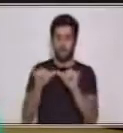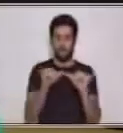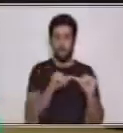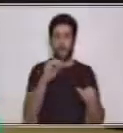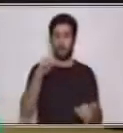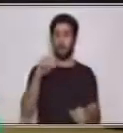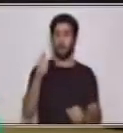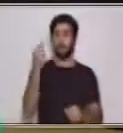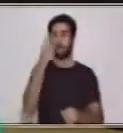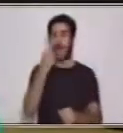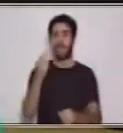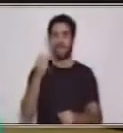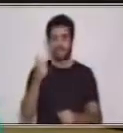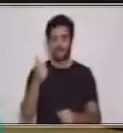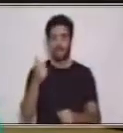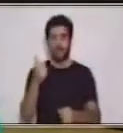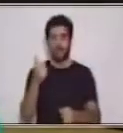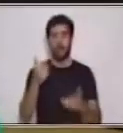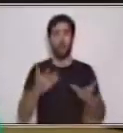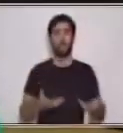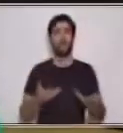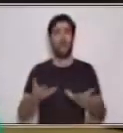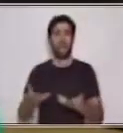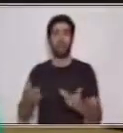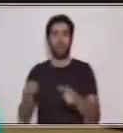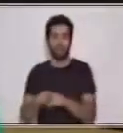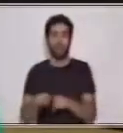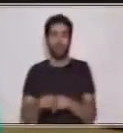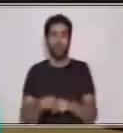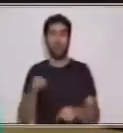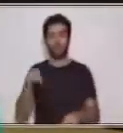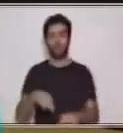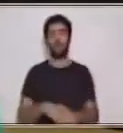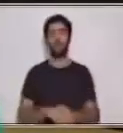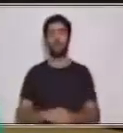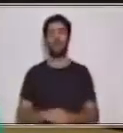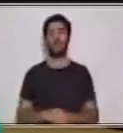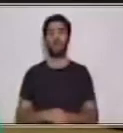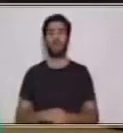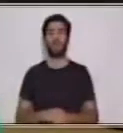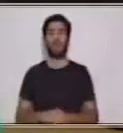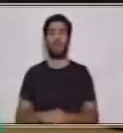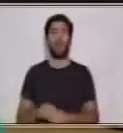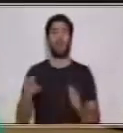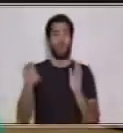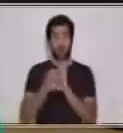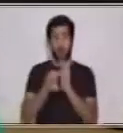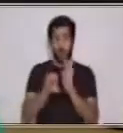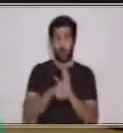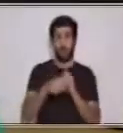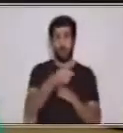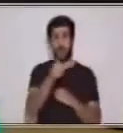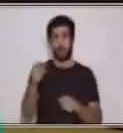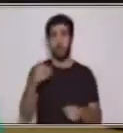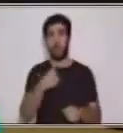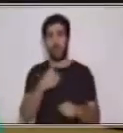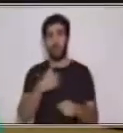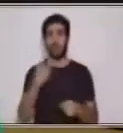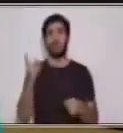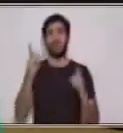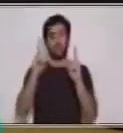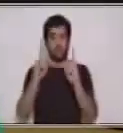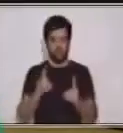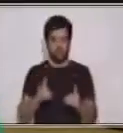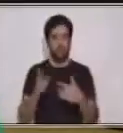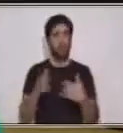área de matemática correspondiente a cuarto grado de primaria. Si en casa hay alguna persona con discapacidad, este